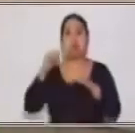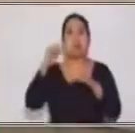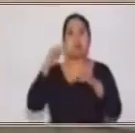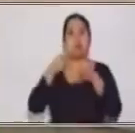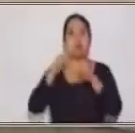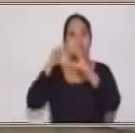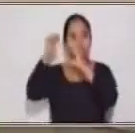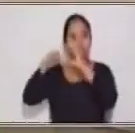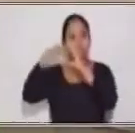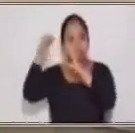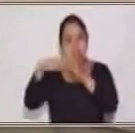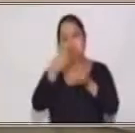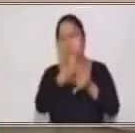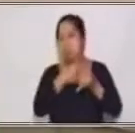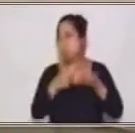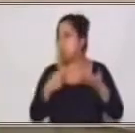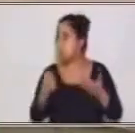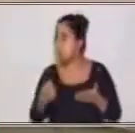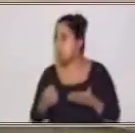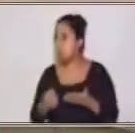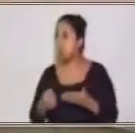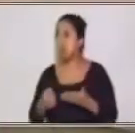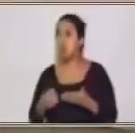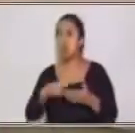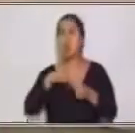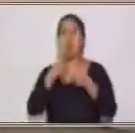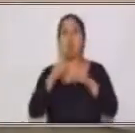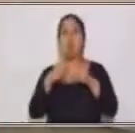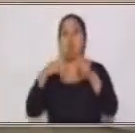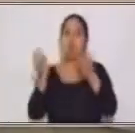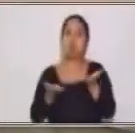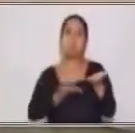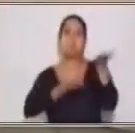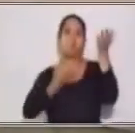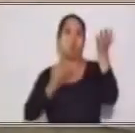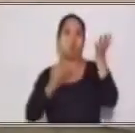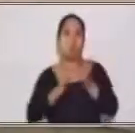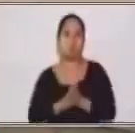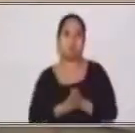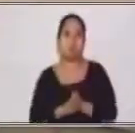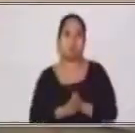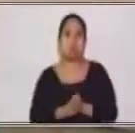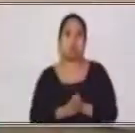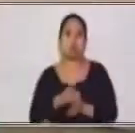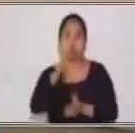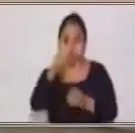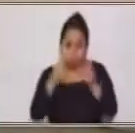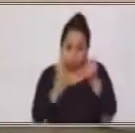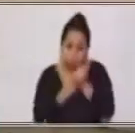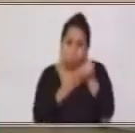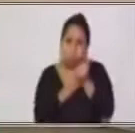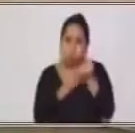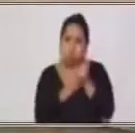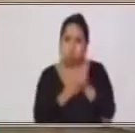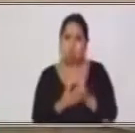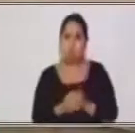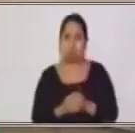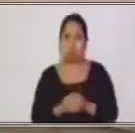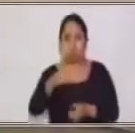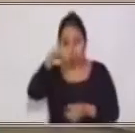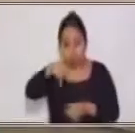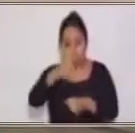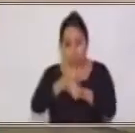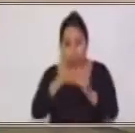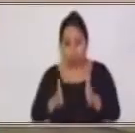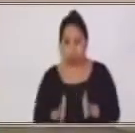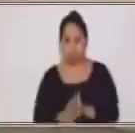que están escribiendo, que están realizando poemas, y este tema es muy extenso, pero yo en casa les digo, apoyemos lo nuestro, que es muy importante. Y